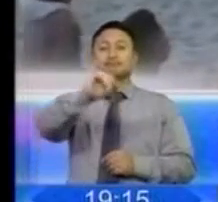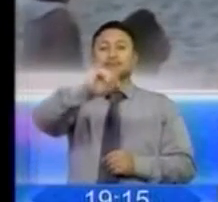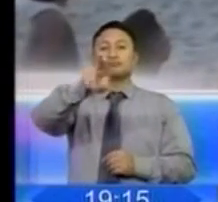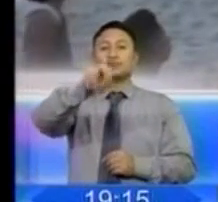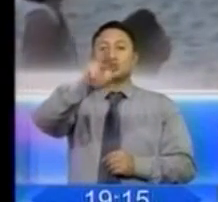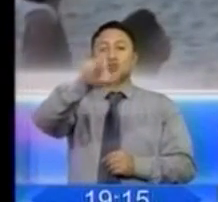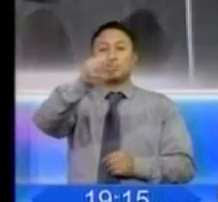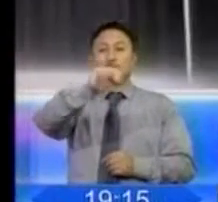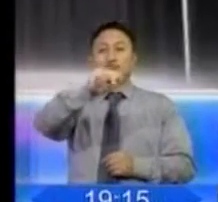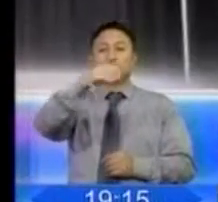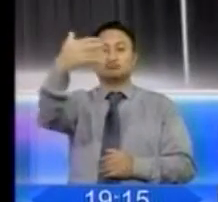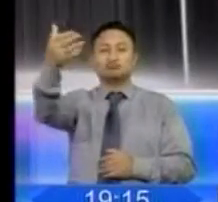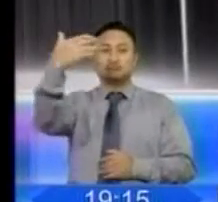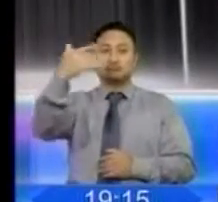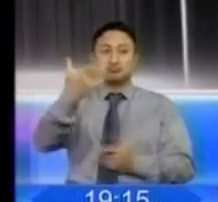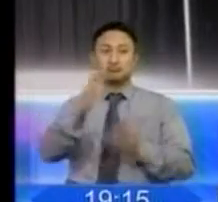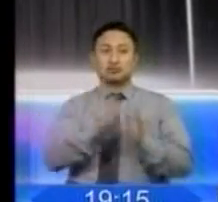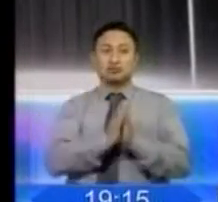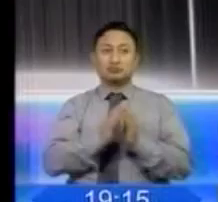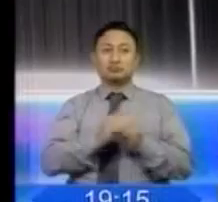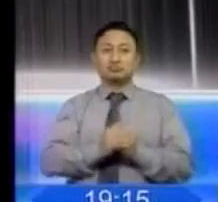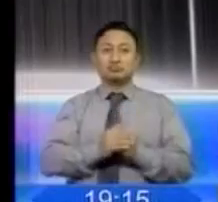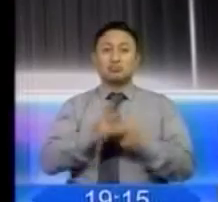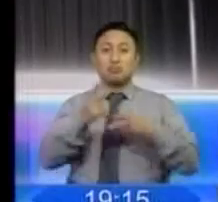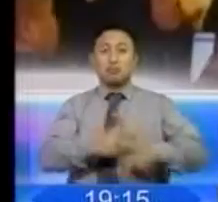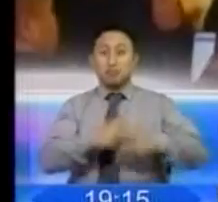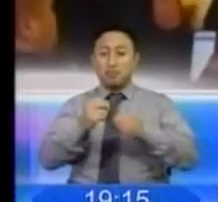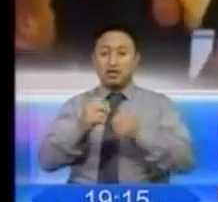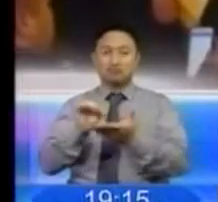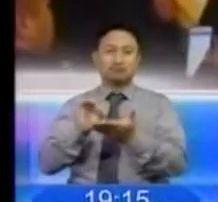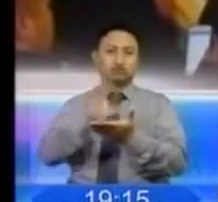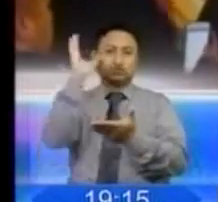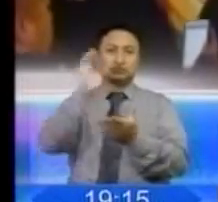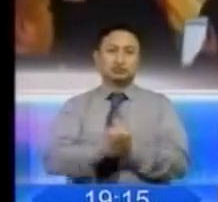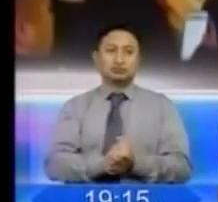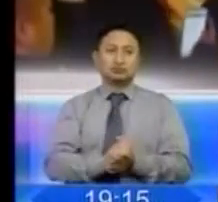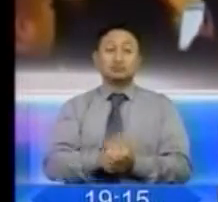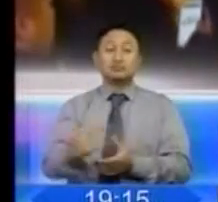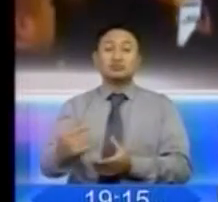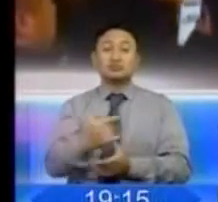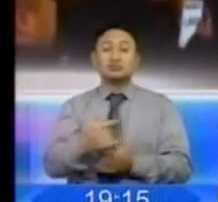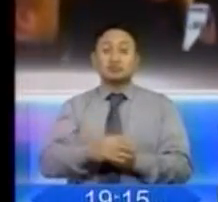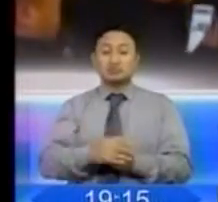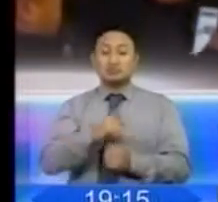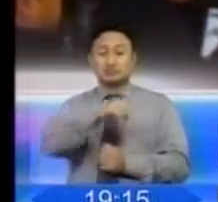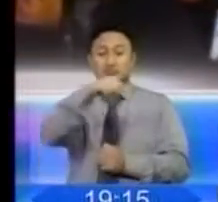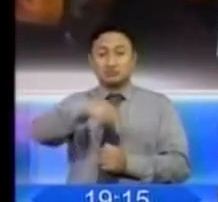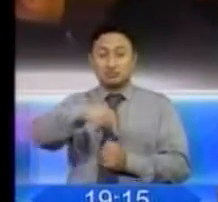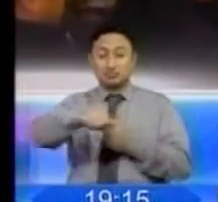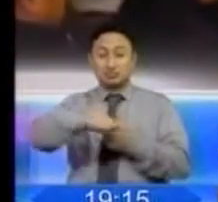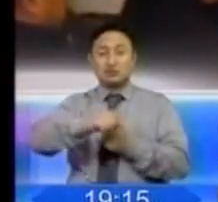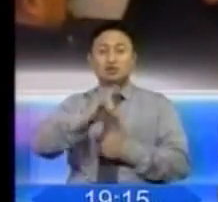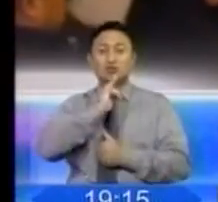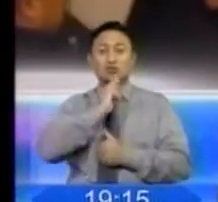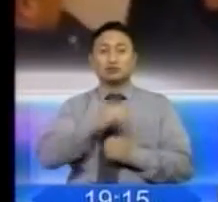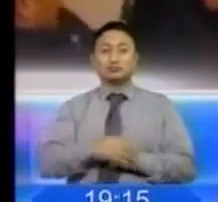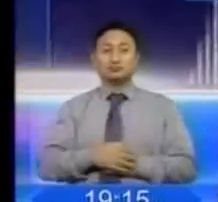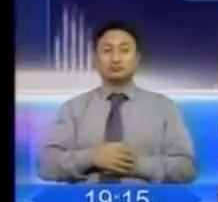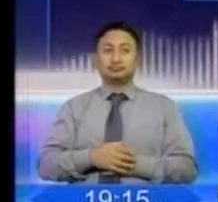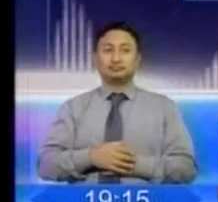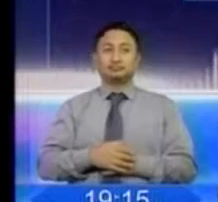el alcalde pidió la expulsión de los migrantes centroamericanos que se encuentran en territorio fronterizo con Estados